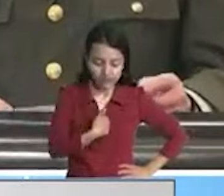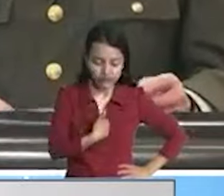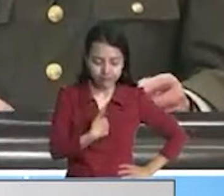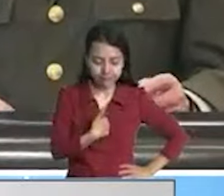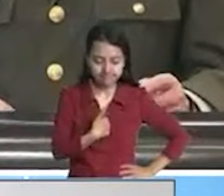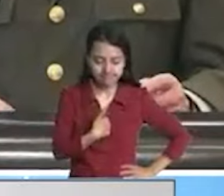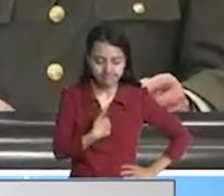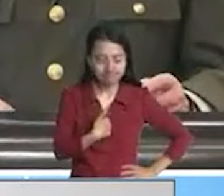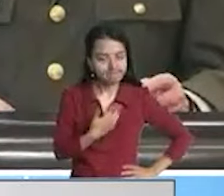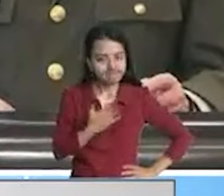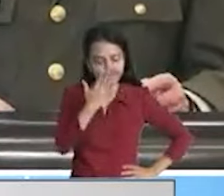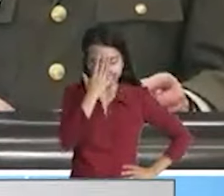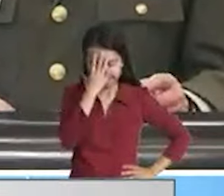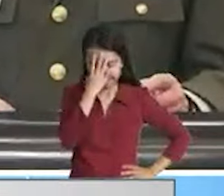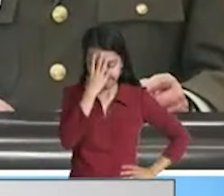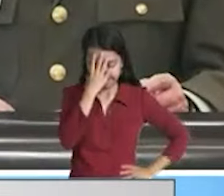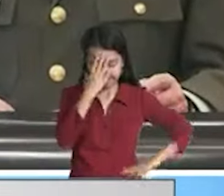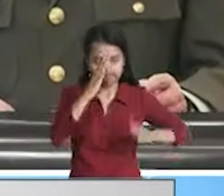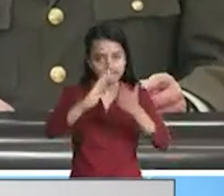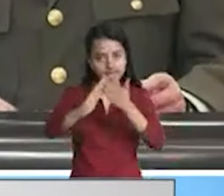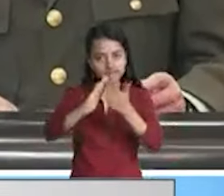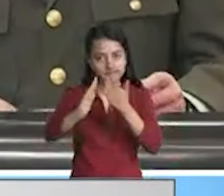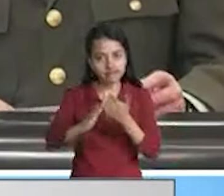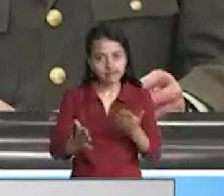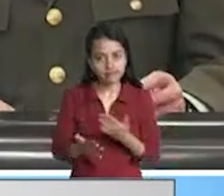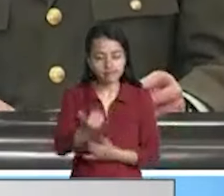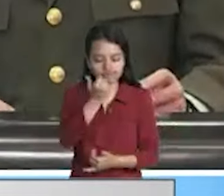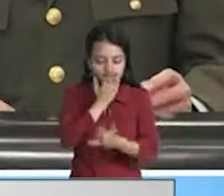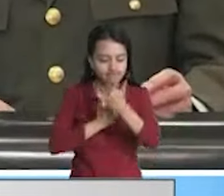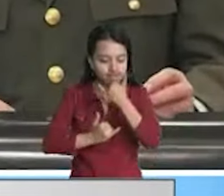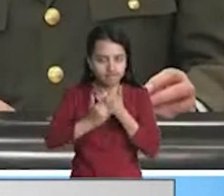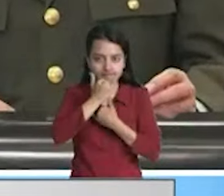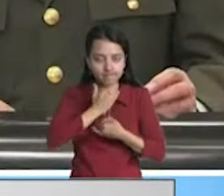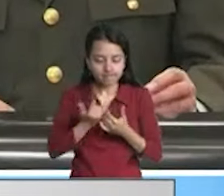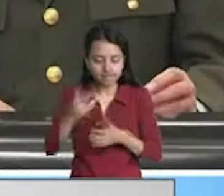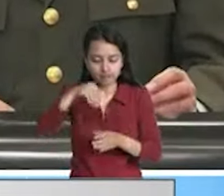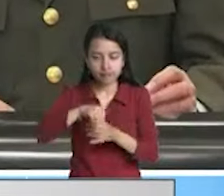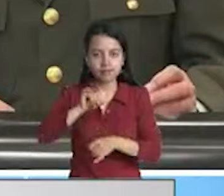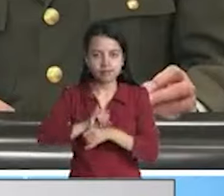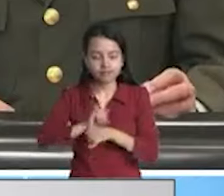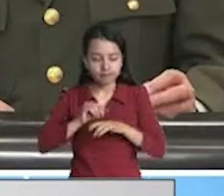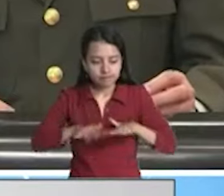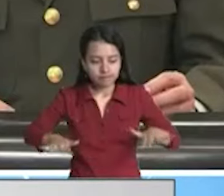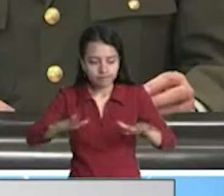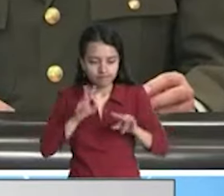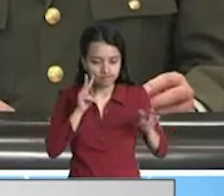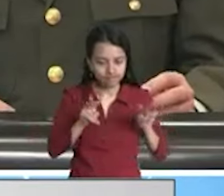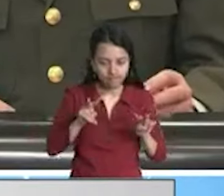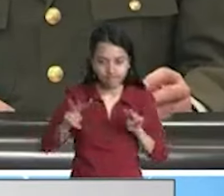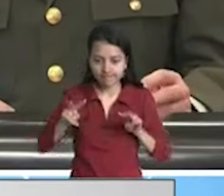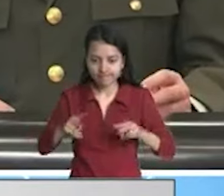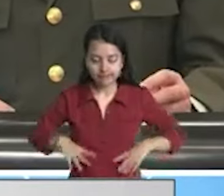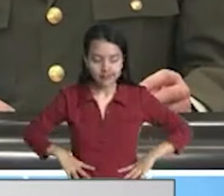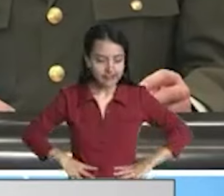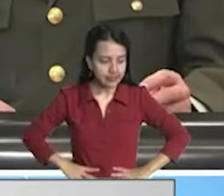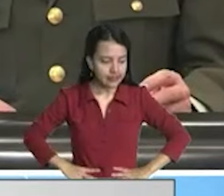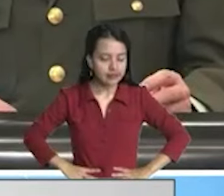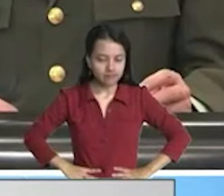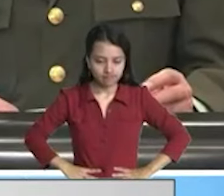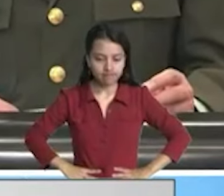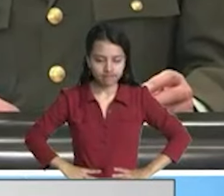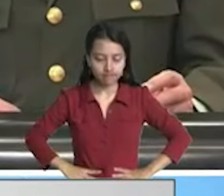de Cúcuta. Aquí ha habido una serie de errores que hacen parte de la investigación que adelanta el